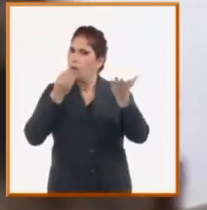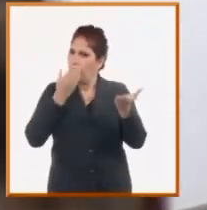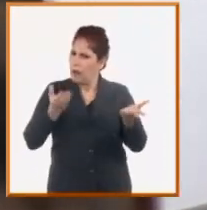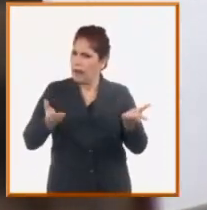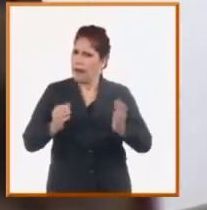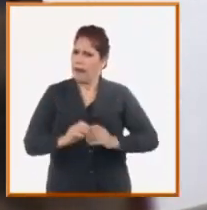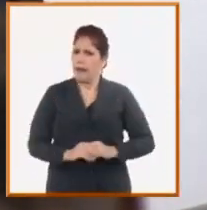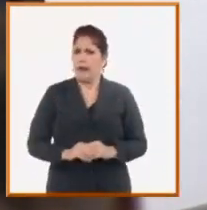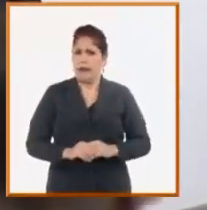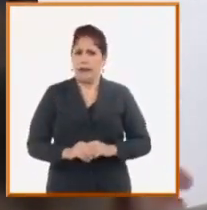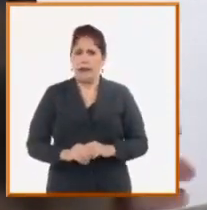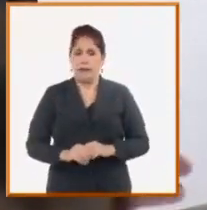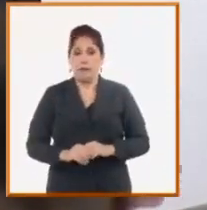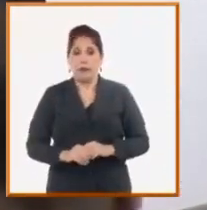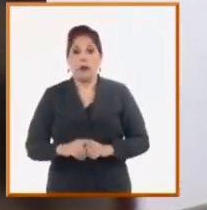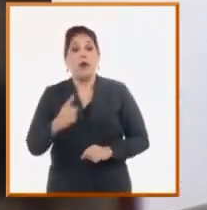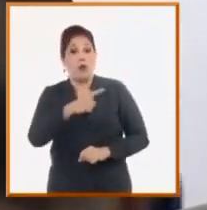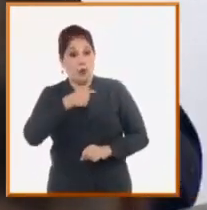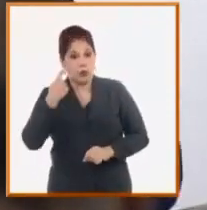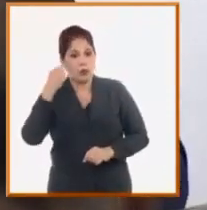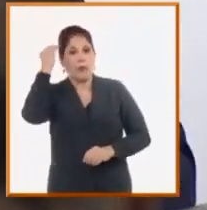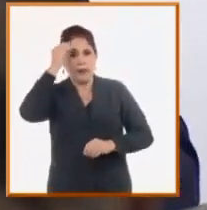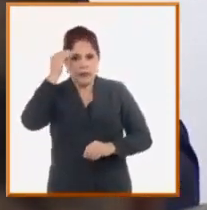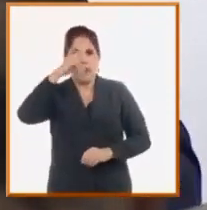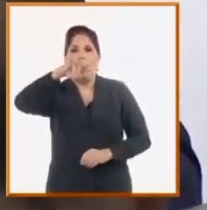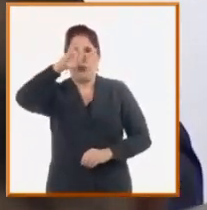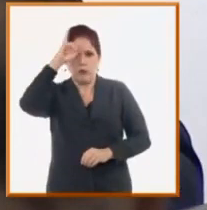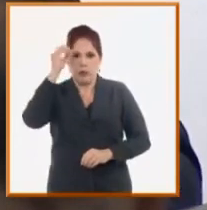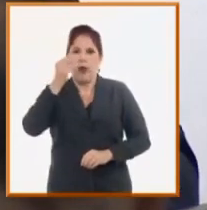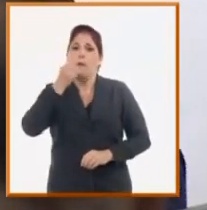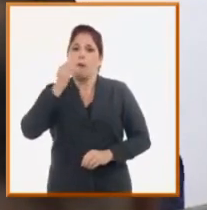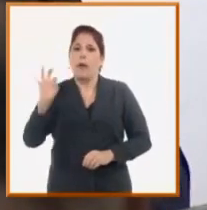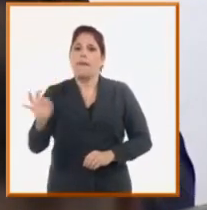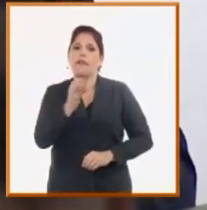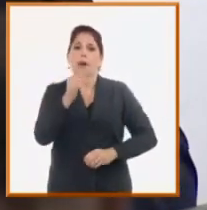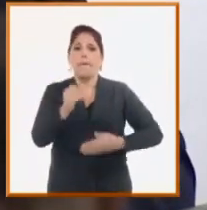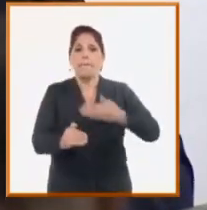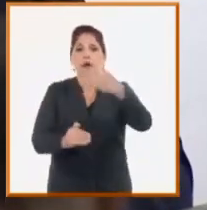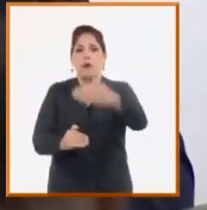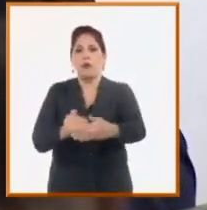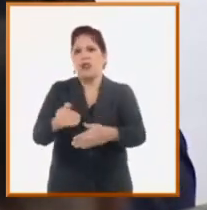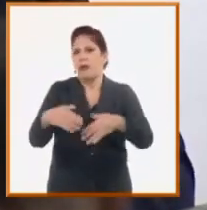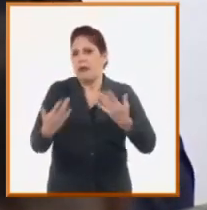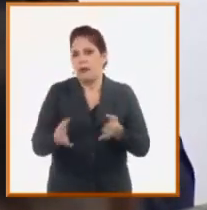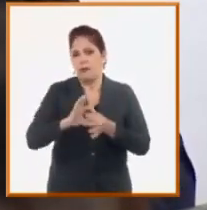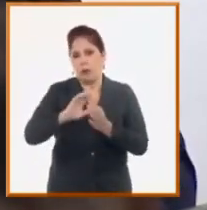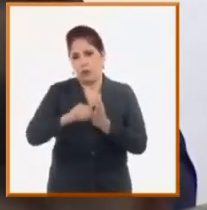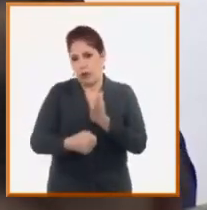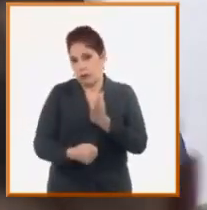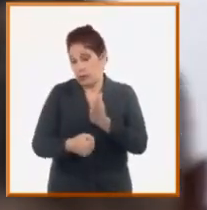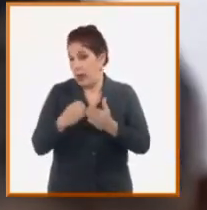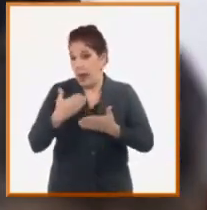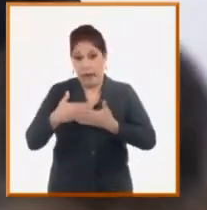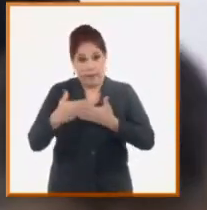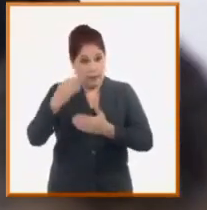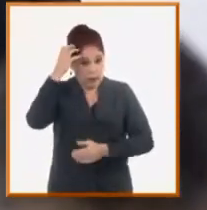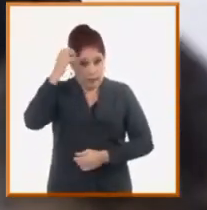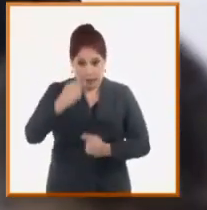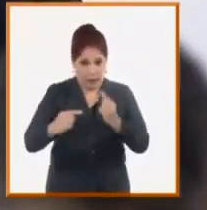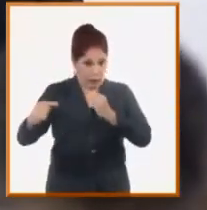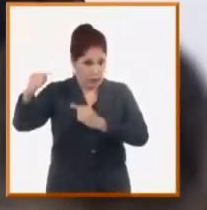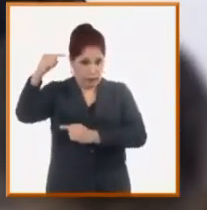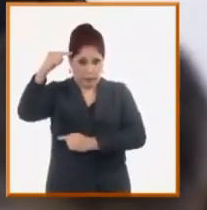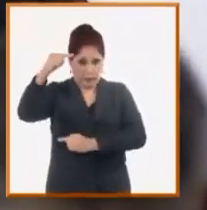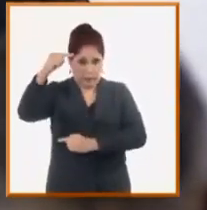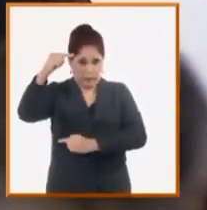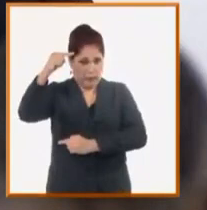Entonces, nosotros sí consideramos que hay que perfeccionar todo el proceso de contratación, empezando por la empresa estatal